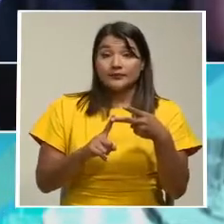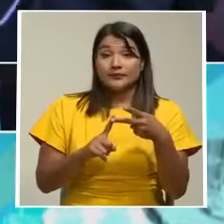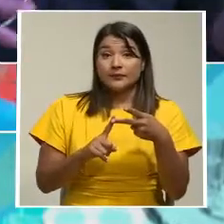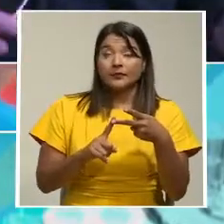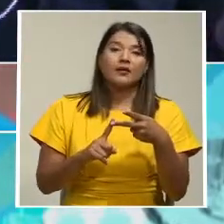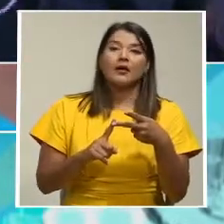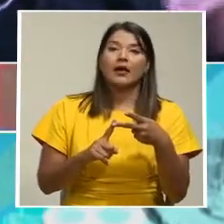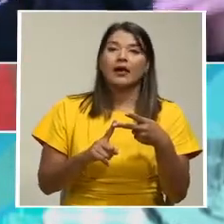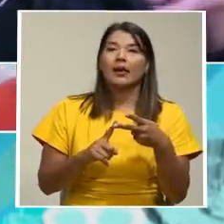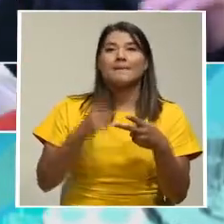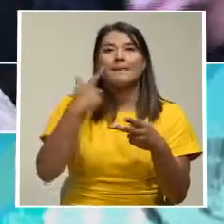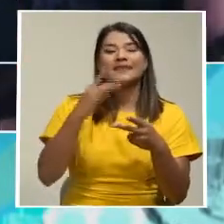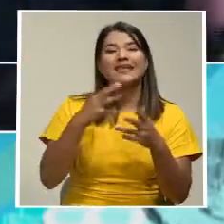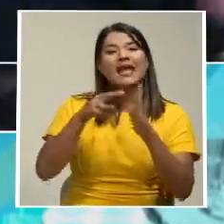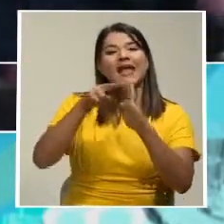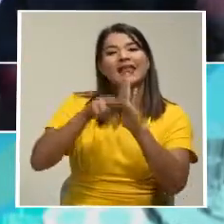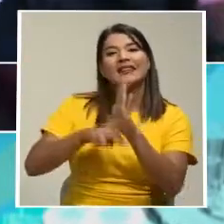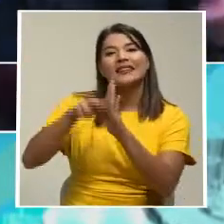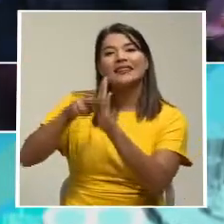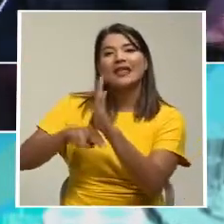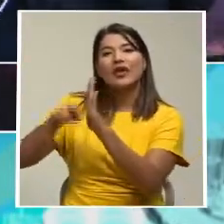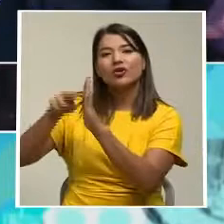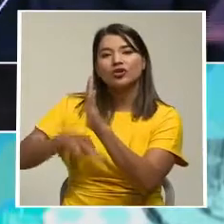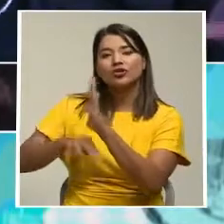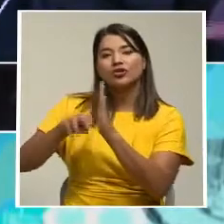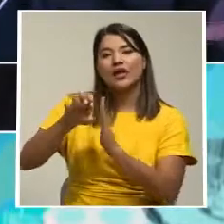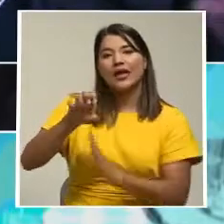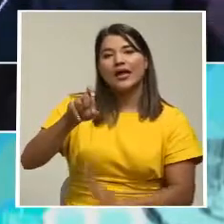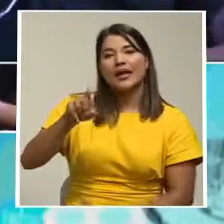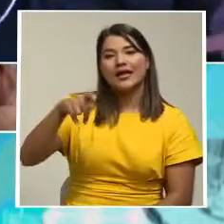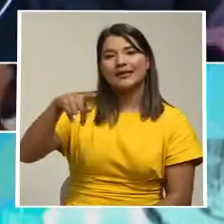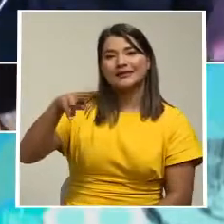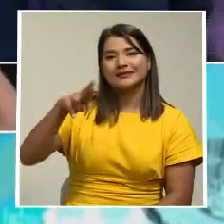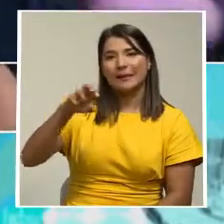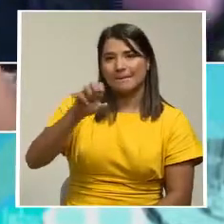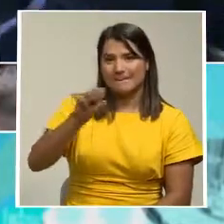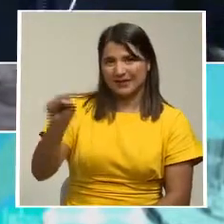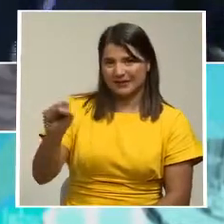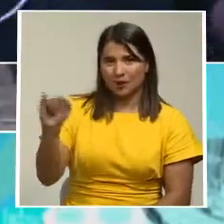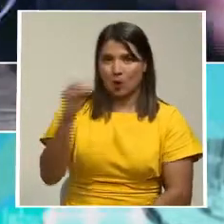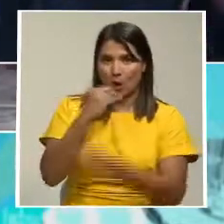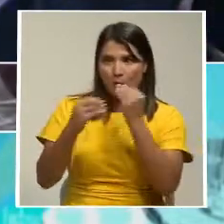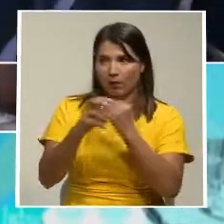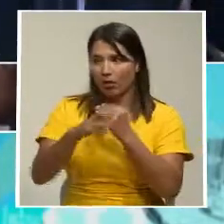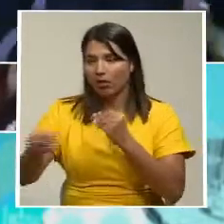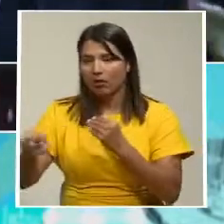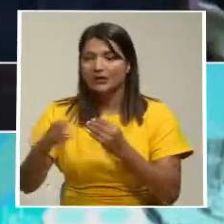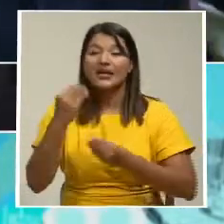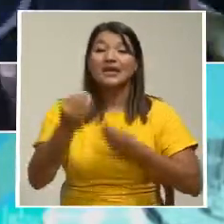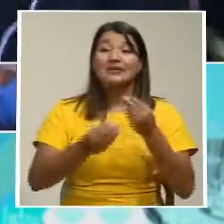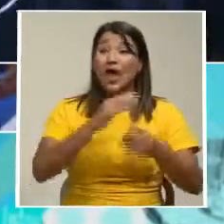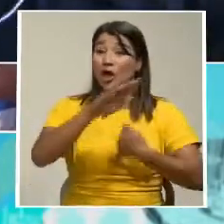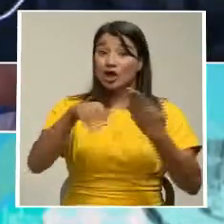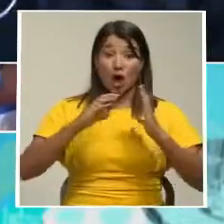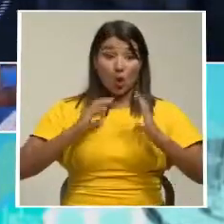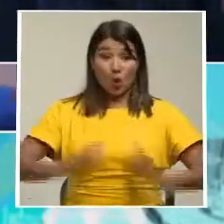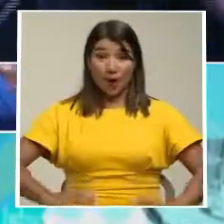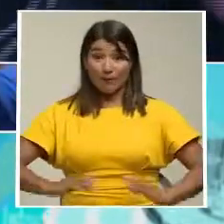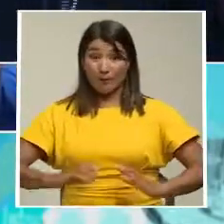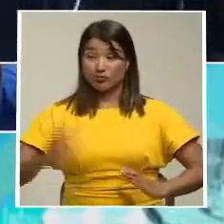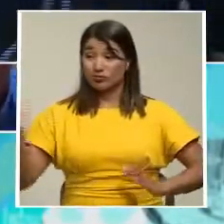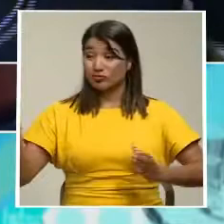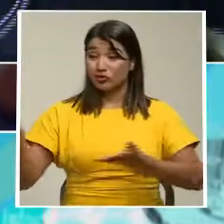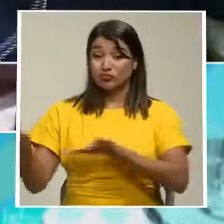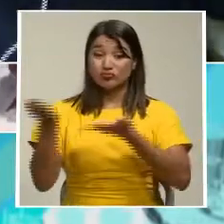entierros express. ¿Qué consiste esto? De que tomaban los cadáveres, los montaban en una camioneta, se los llevaban directamente de forma